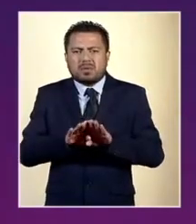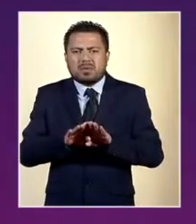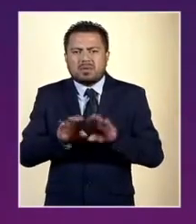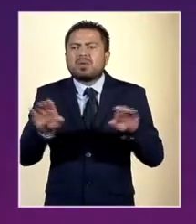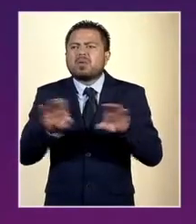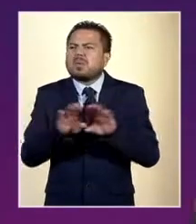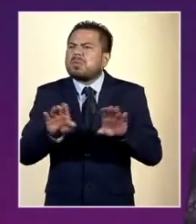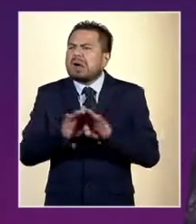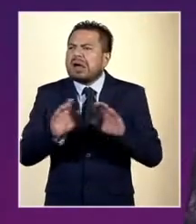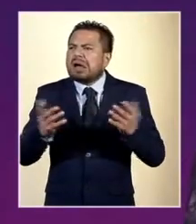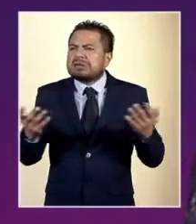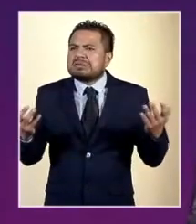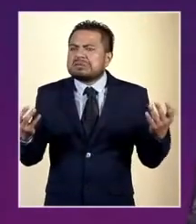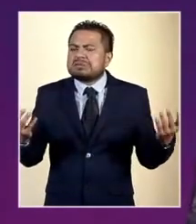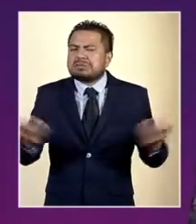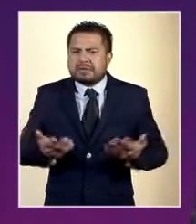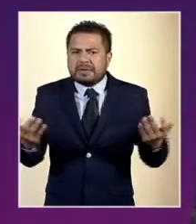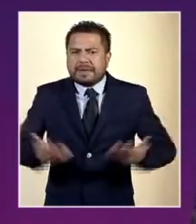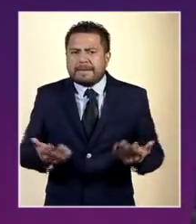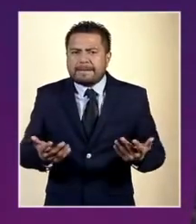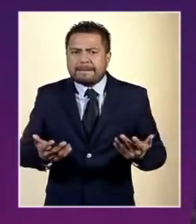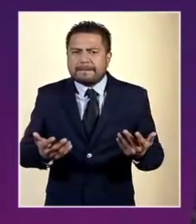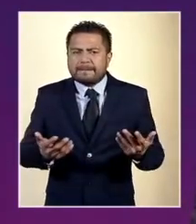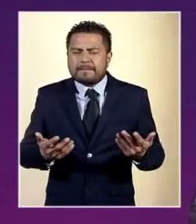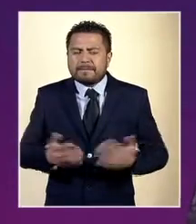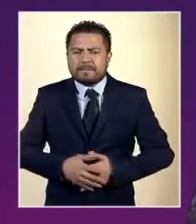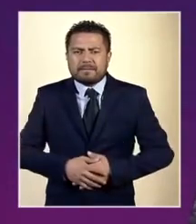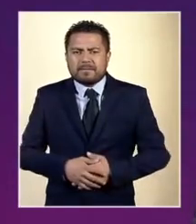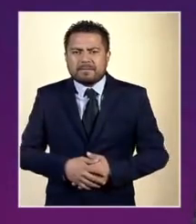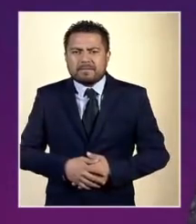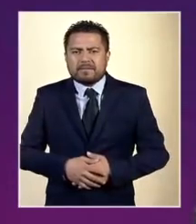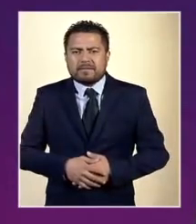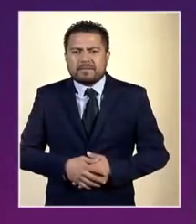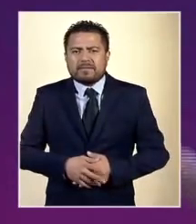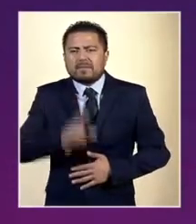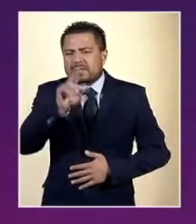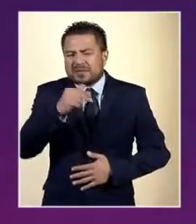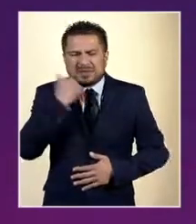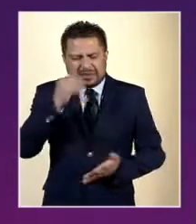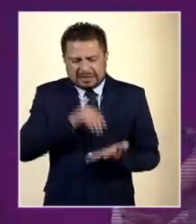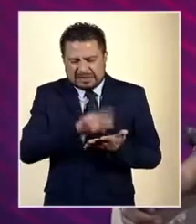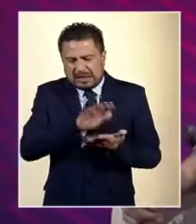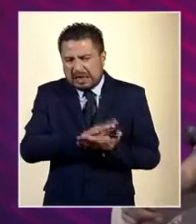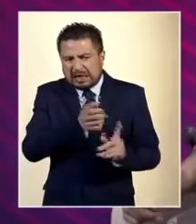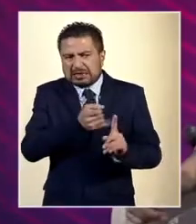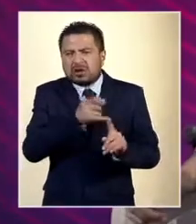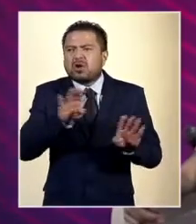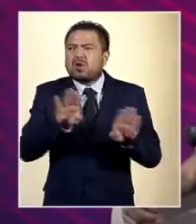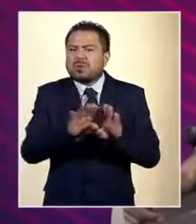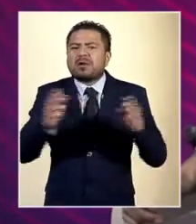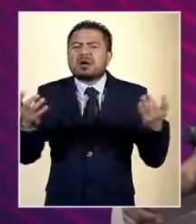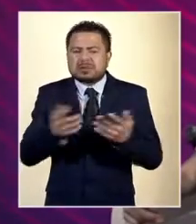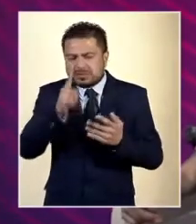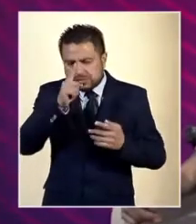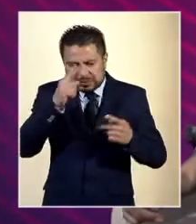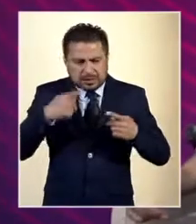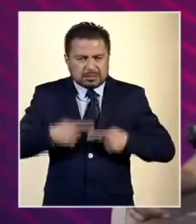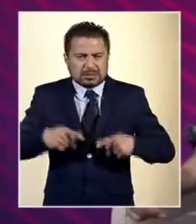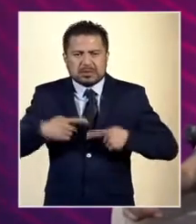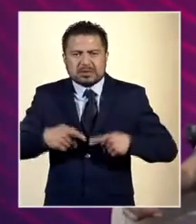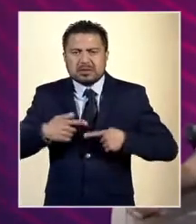¿cómo hacer, digamos, para, pues no quisiera plantearlo así, pero ¿cómo hacer para que una